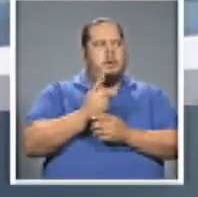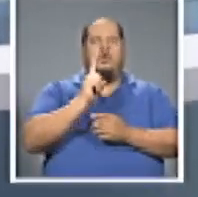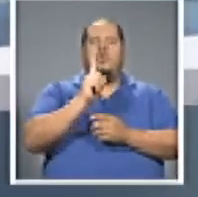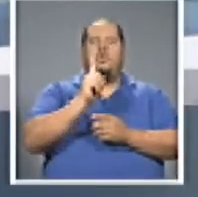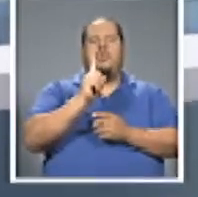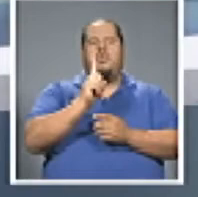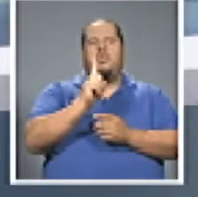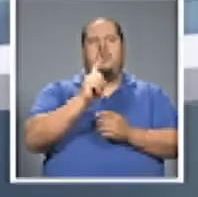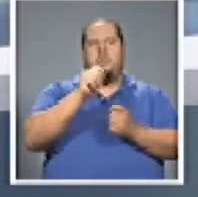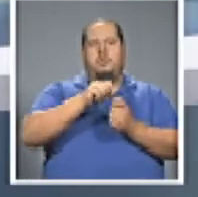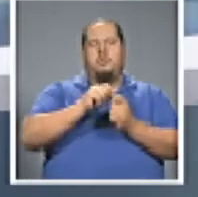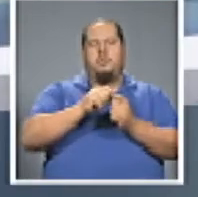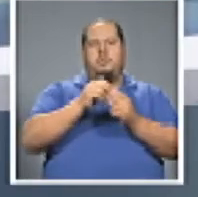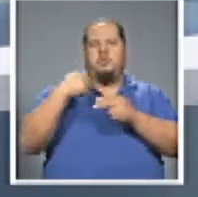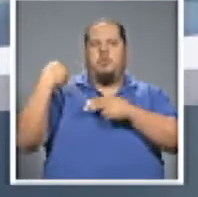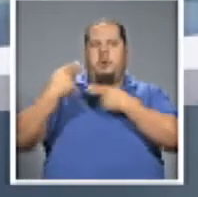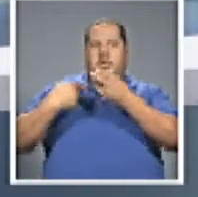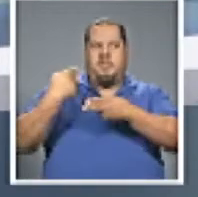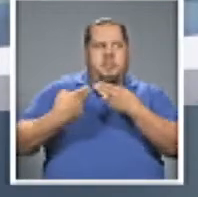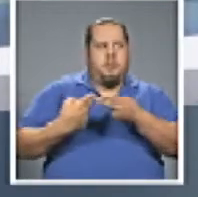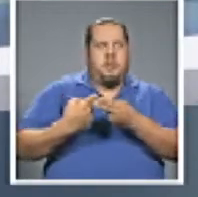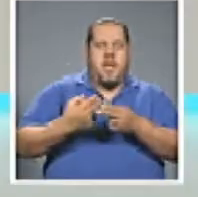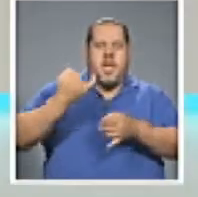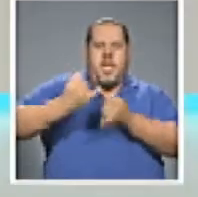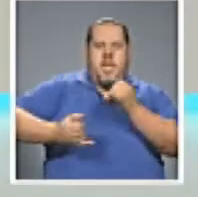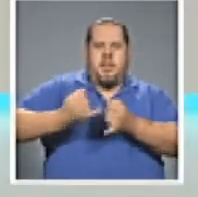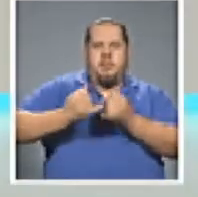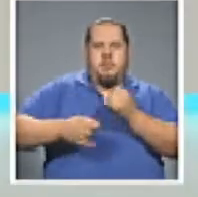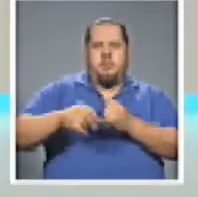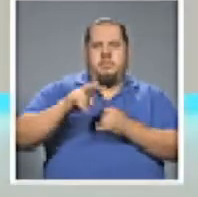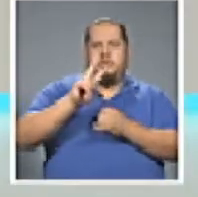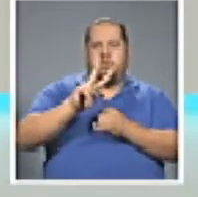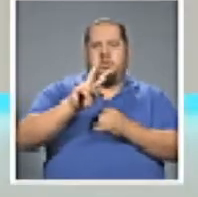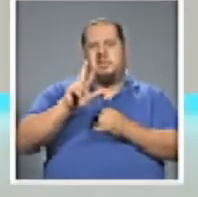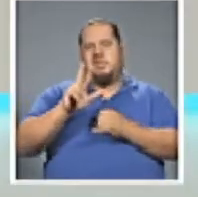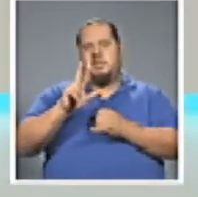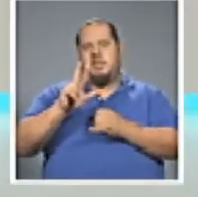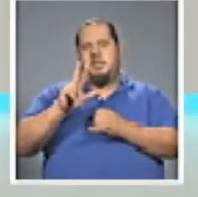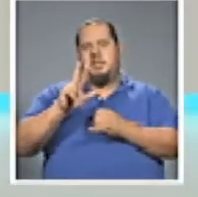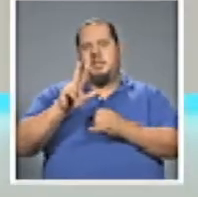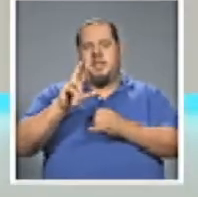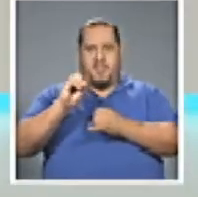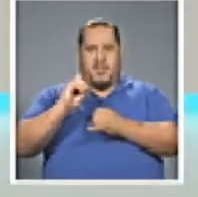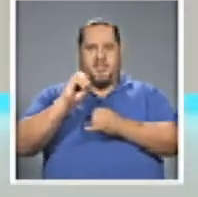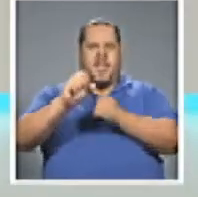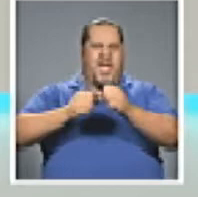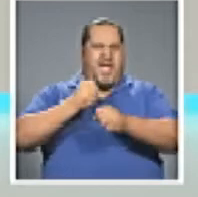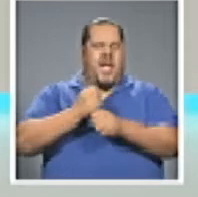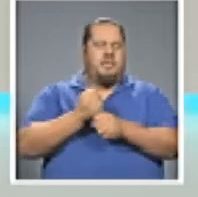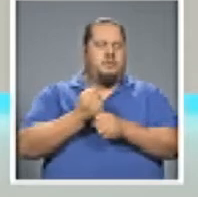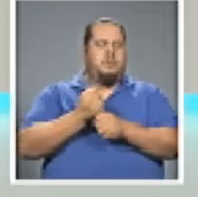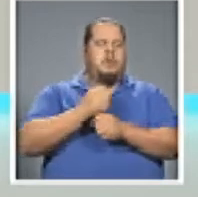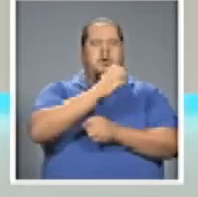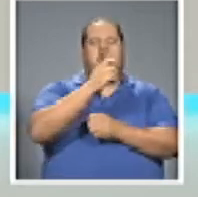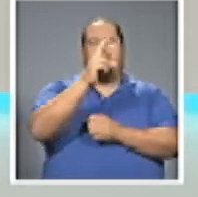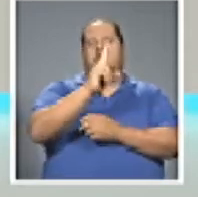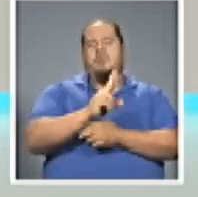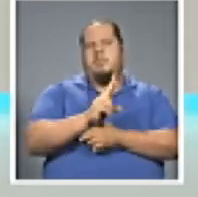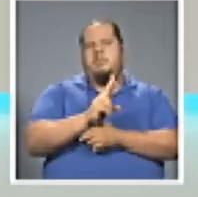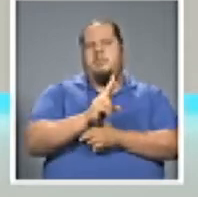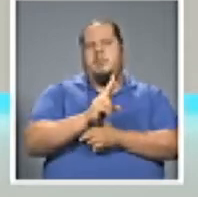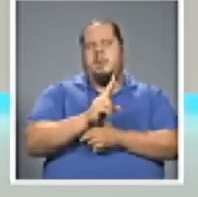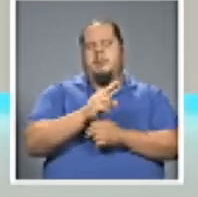una perspectiva histórica. En las últimas 2 a 3 décadas, Costa Rica definitivamente hizo